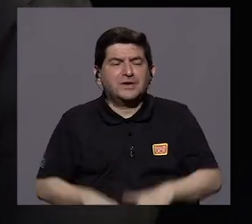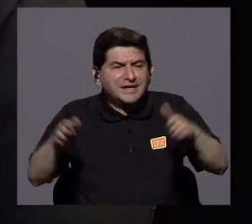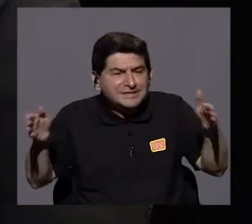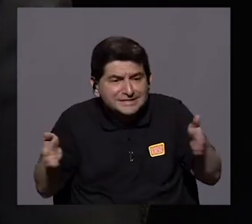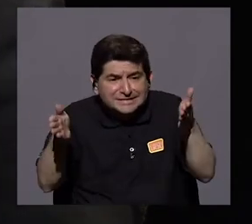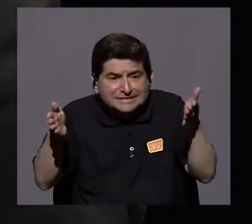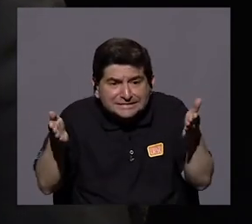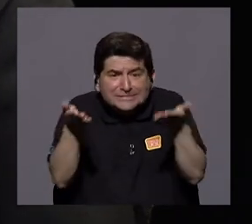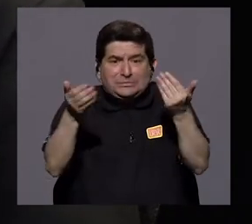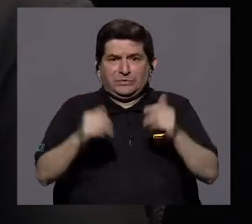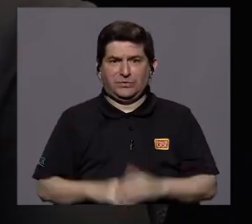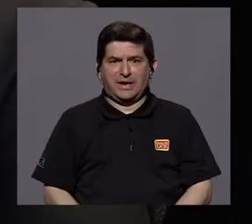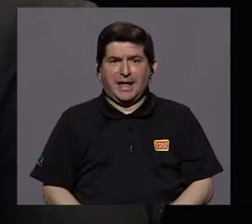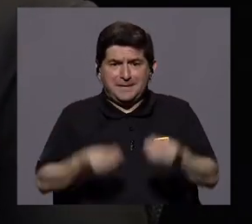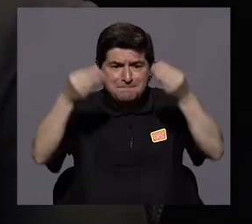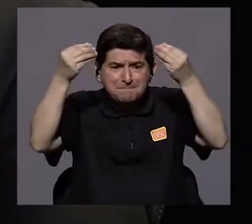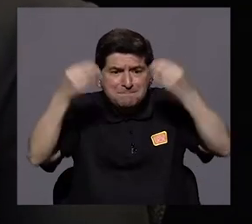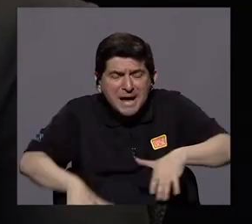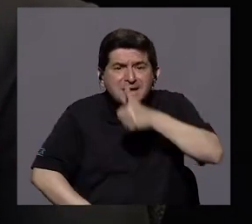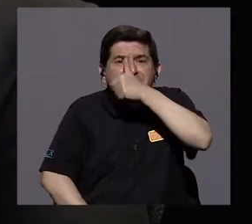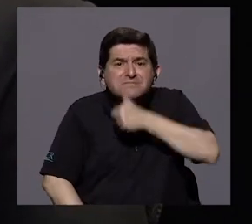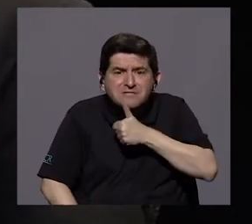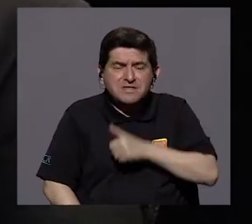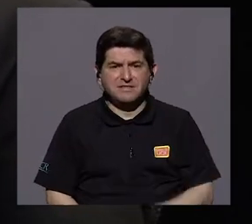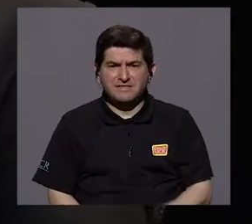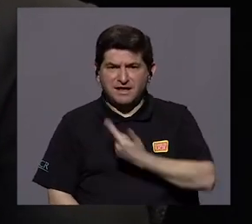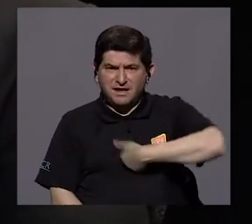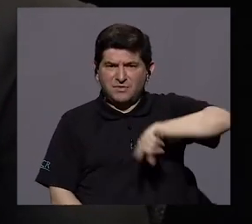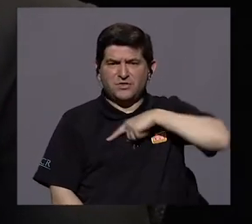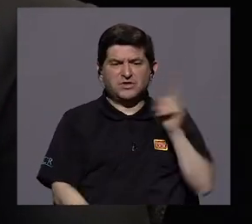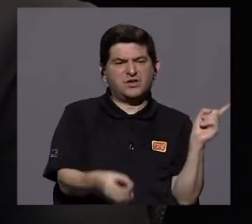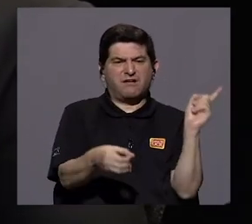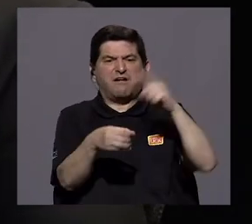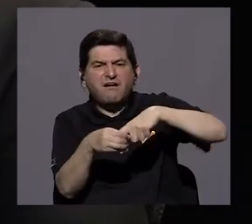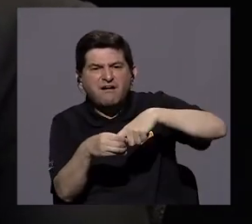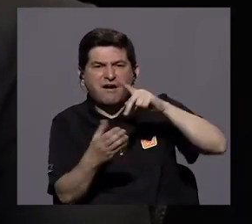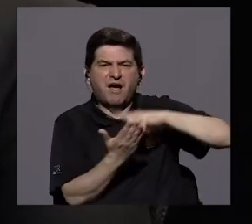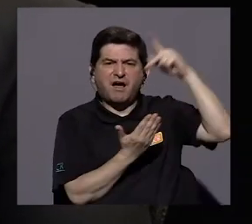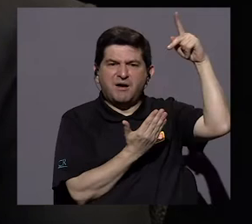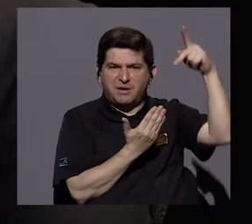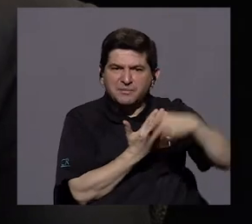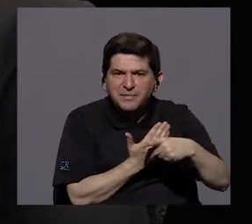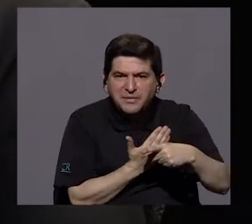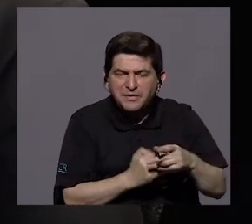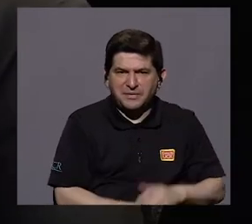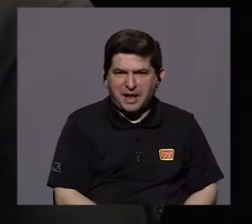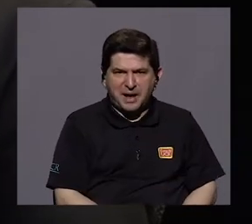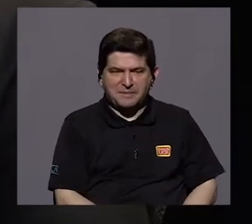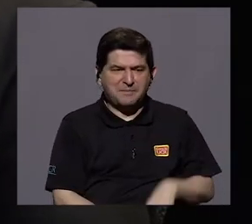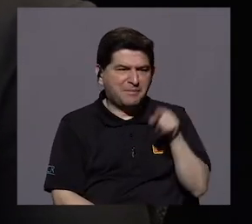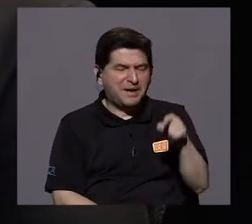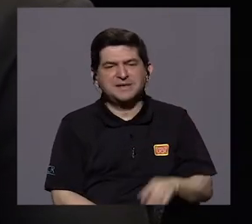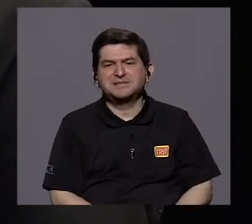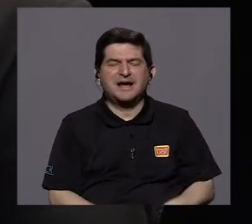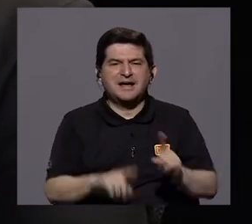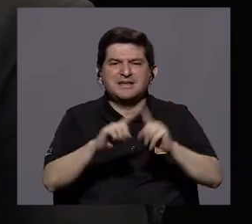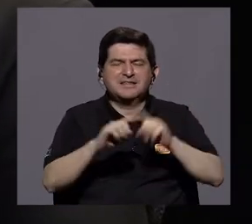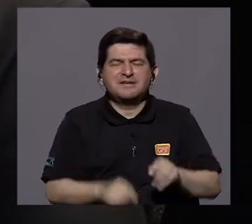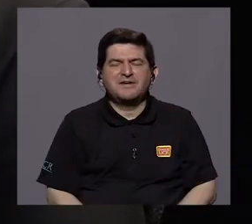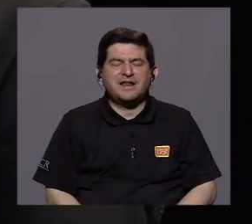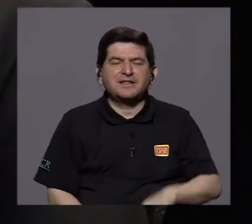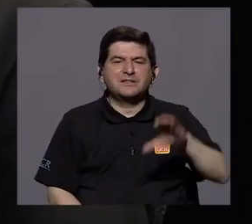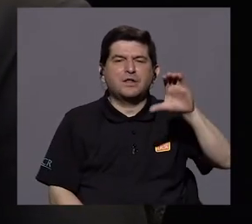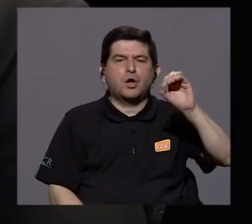bien propiciamos la pérdida de privacidad cada vez que nos afiliamos a programas de cookies, en